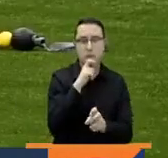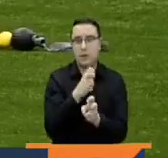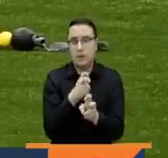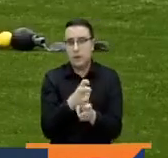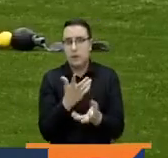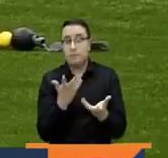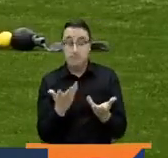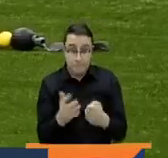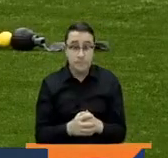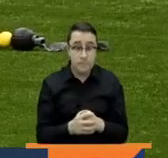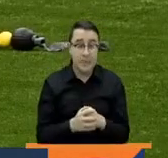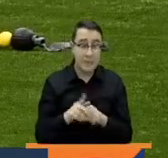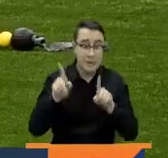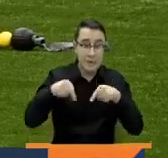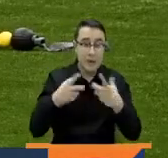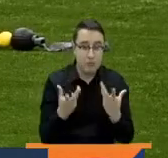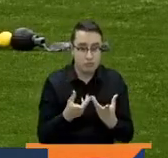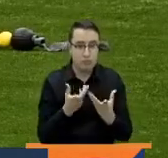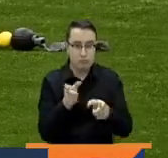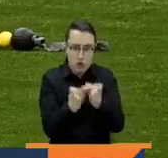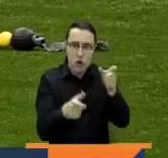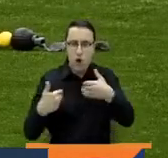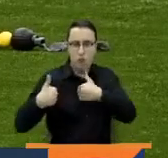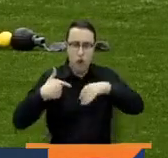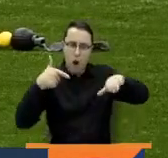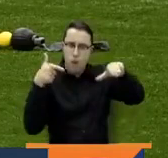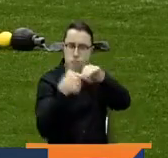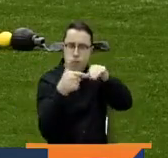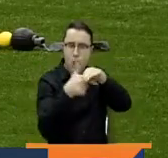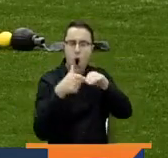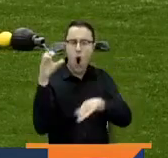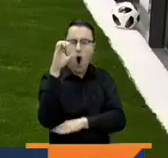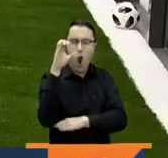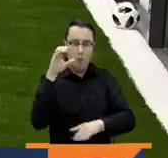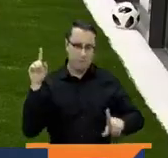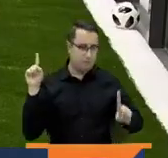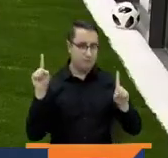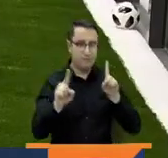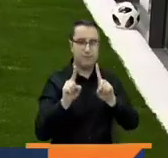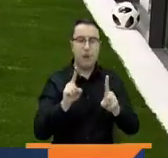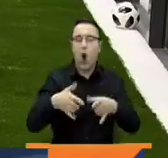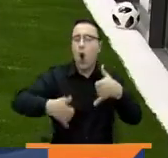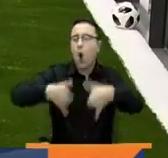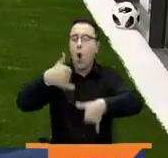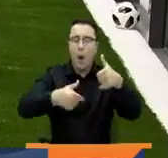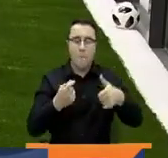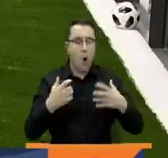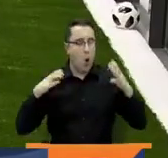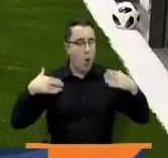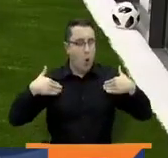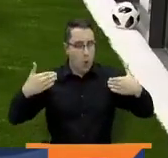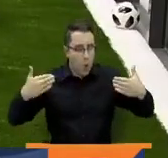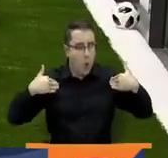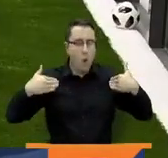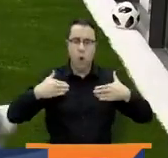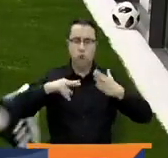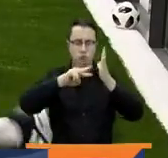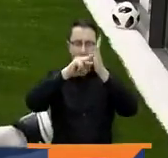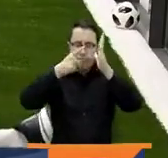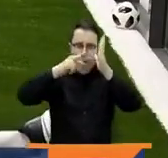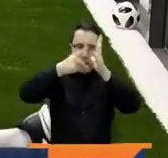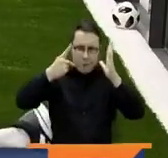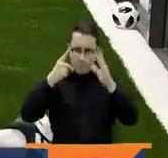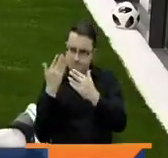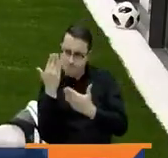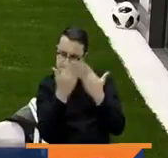culeros colombianos, de goleros colombianos de este combinado, saltó al campo para jugar un poco y ejercitarse en aspectos técnicos. Se conoció